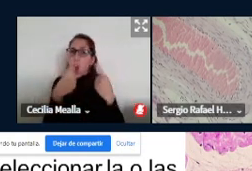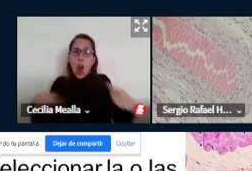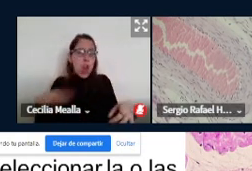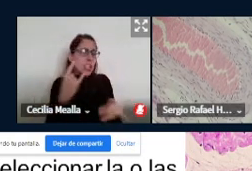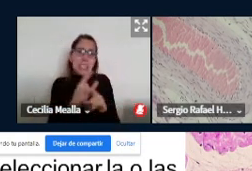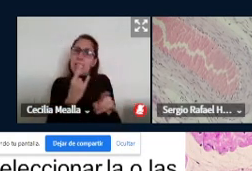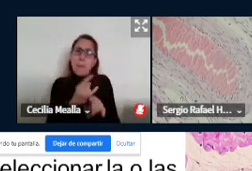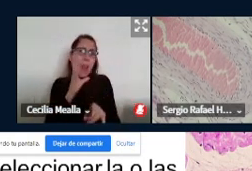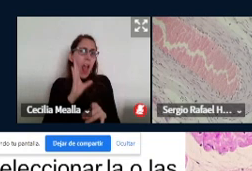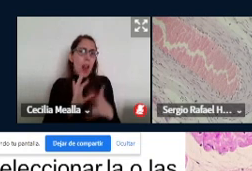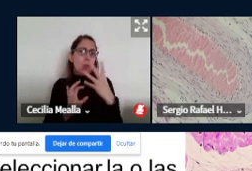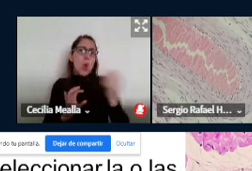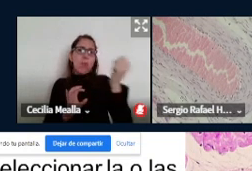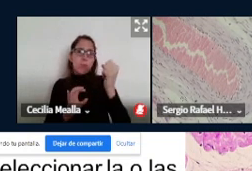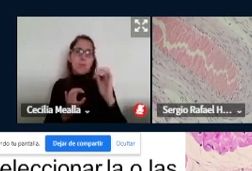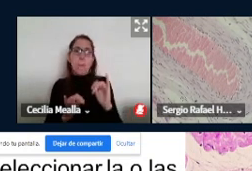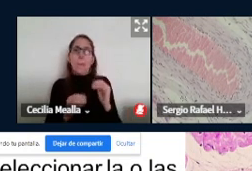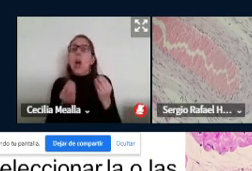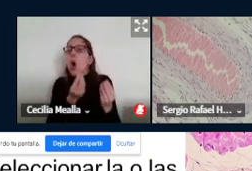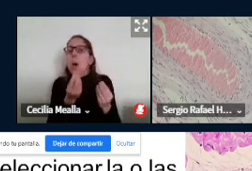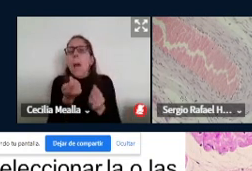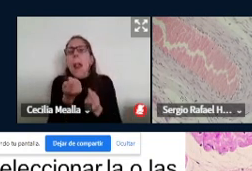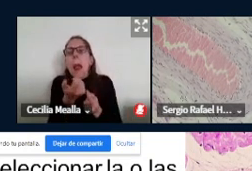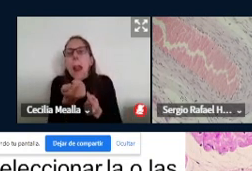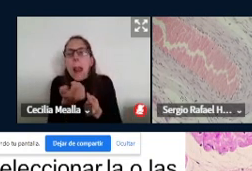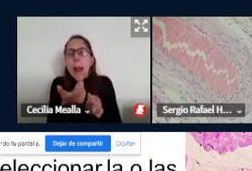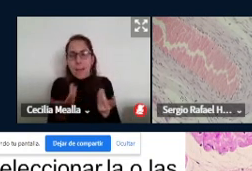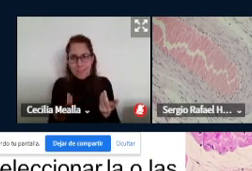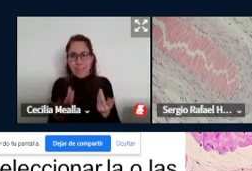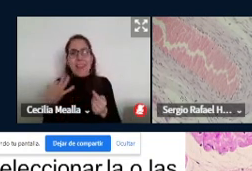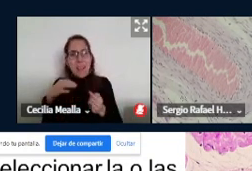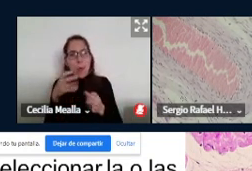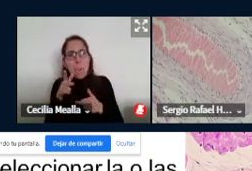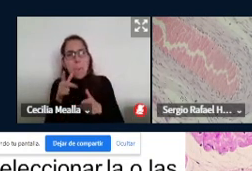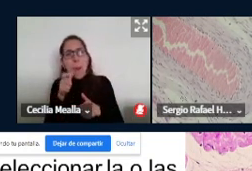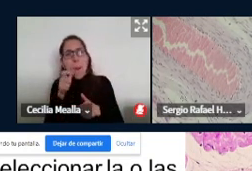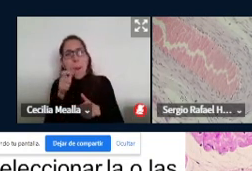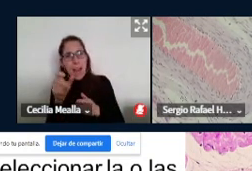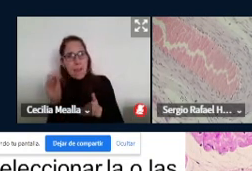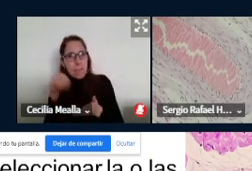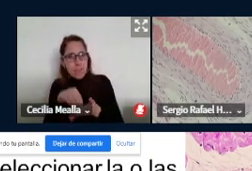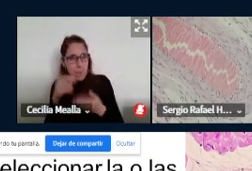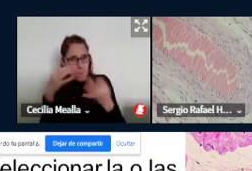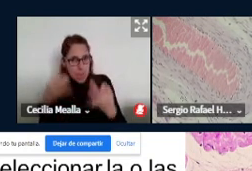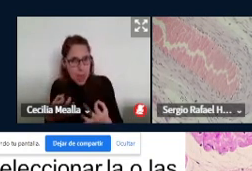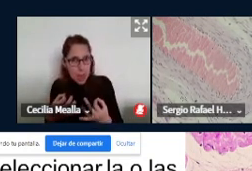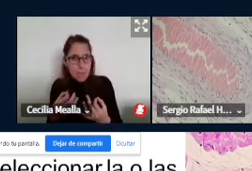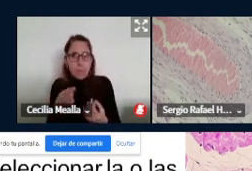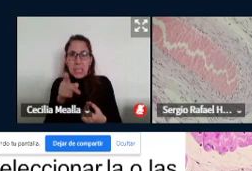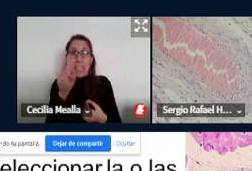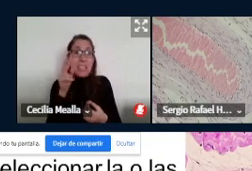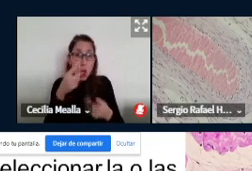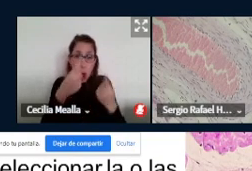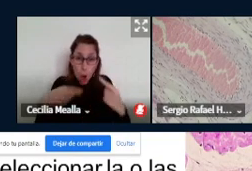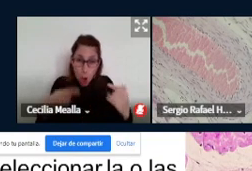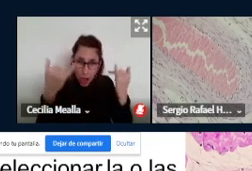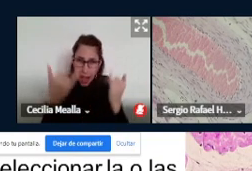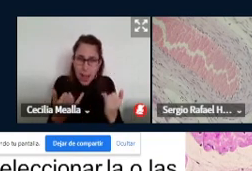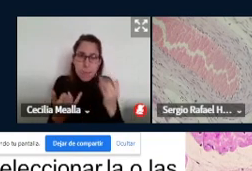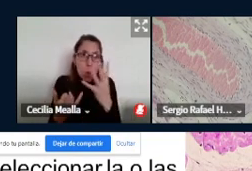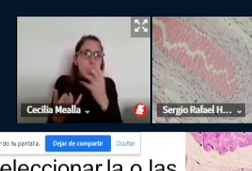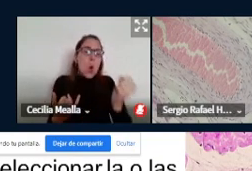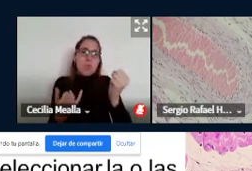se colorea un poco de glucógeno, pero se colorea apenas, fíjense, apenas, casi que ni se ve, no toma